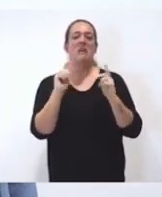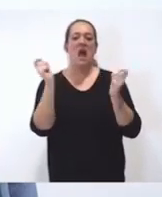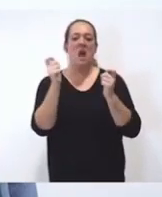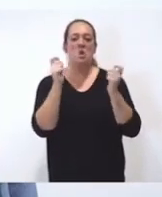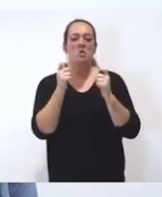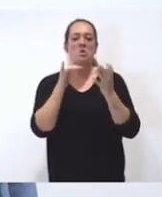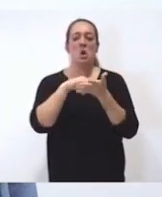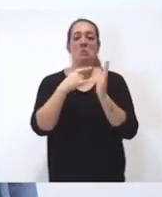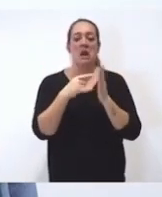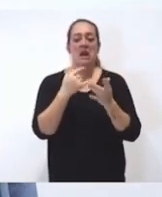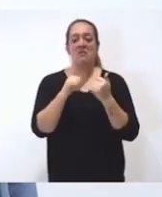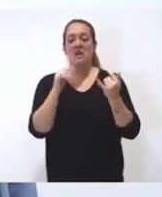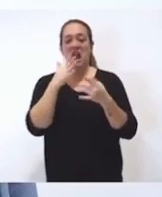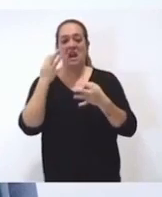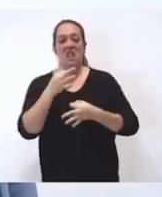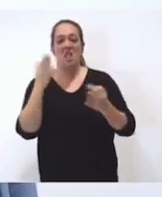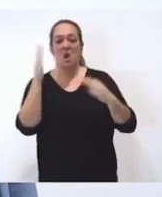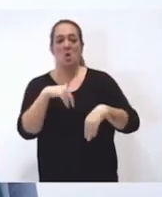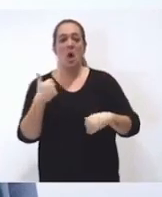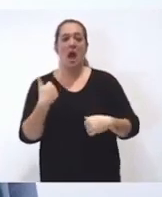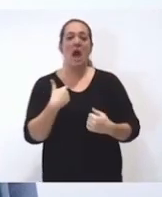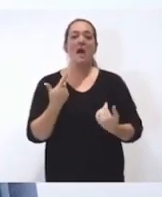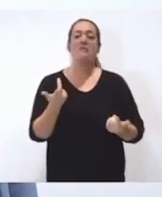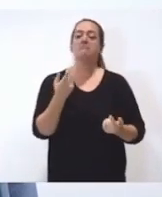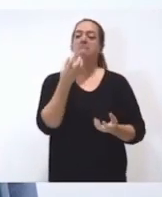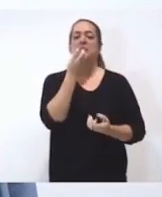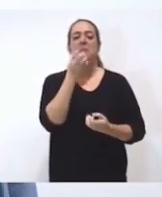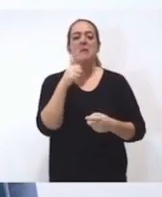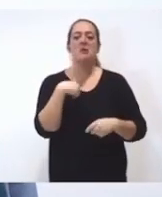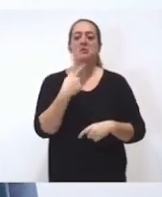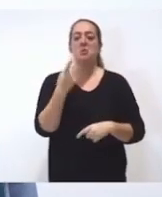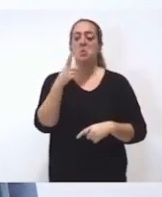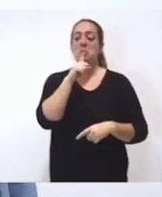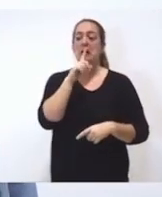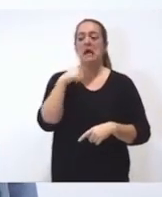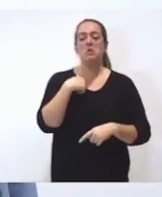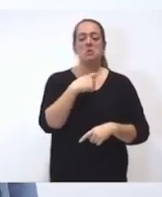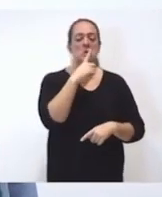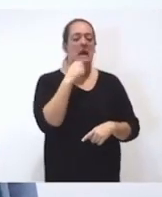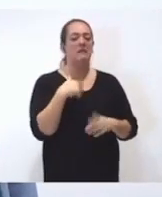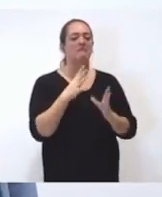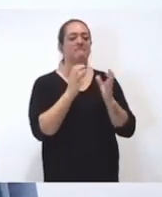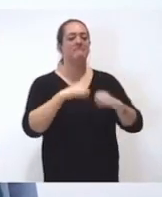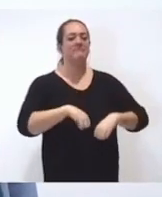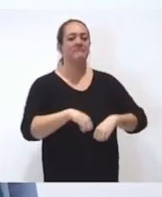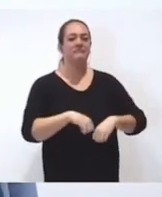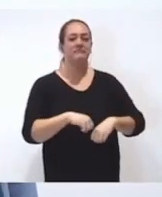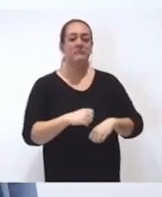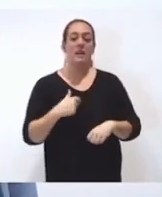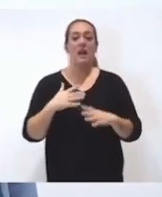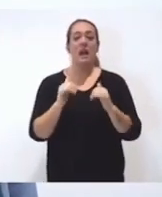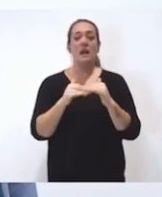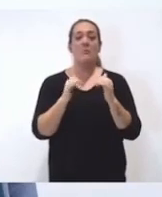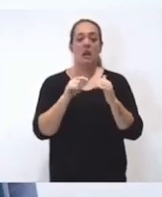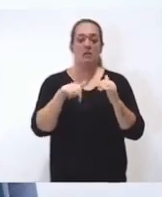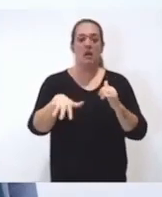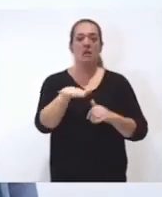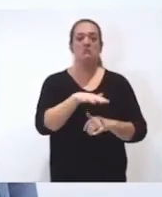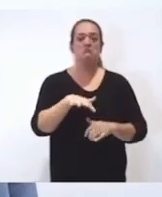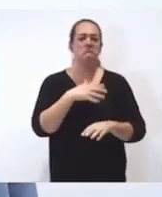que no se hacen realidad. Palmaditas en la espalda y yo me callo lo tuyo si tú te callas lo mío. Y en La Palma, mientras tanto,